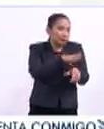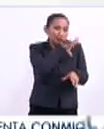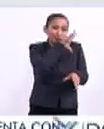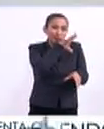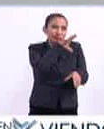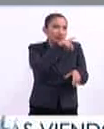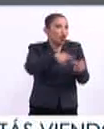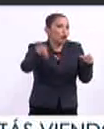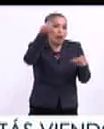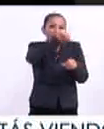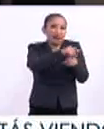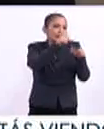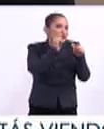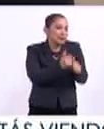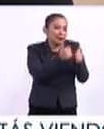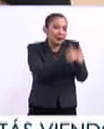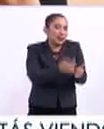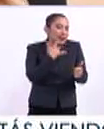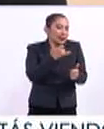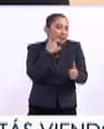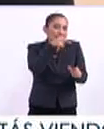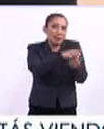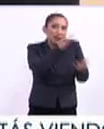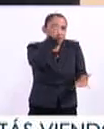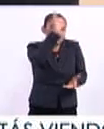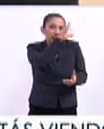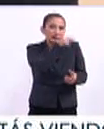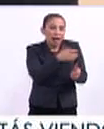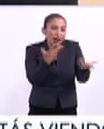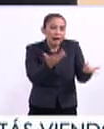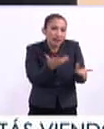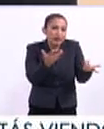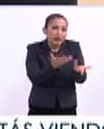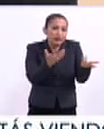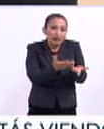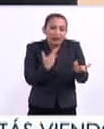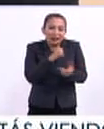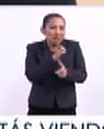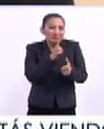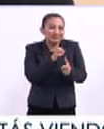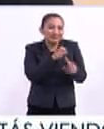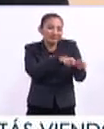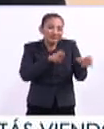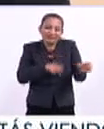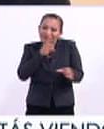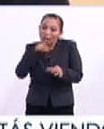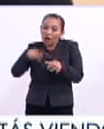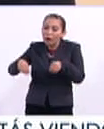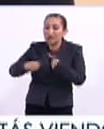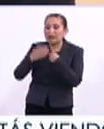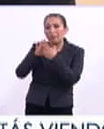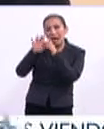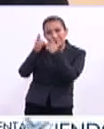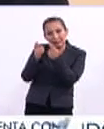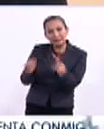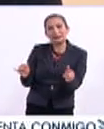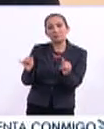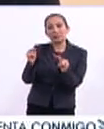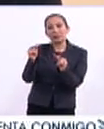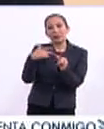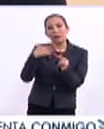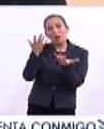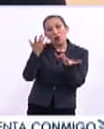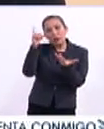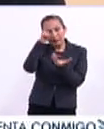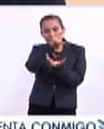metido todo el tiempo y todos tus esfuerzos, o la mayoría. Entonces, pues preferimos esta vida un poquito más independiente, aunque a veces